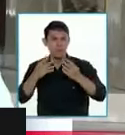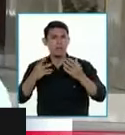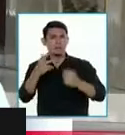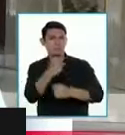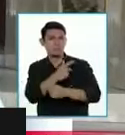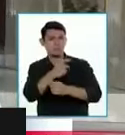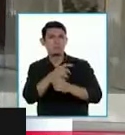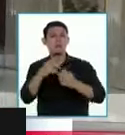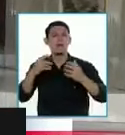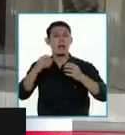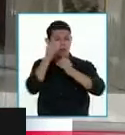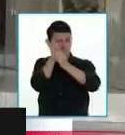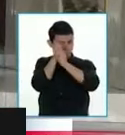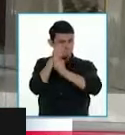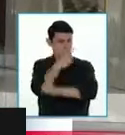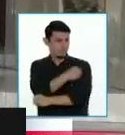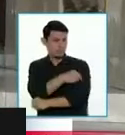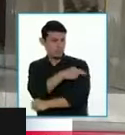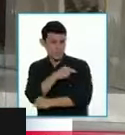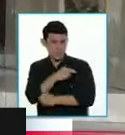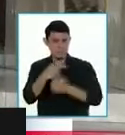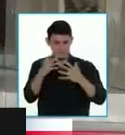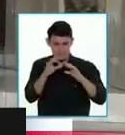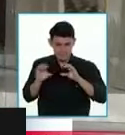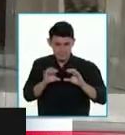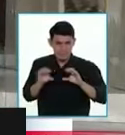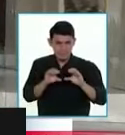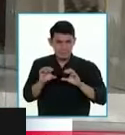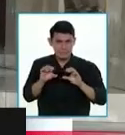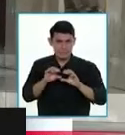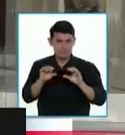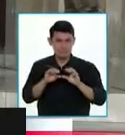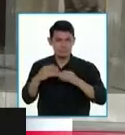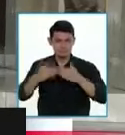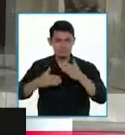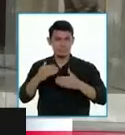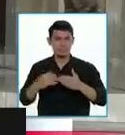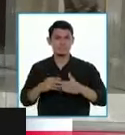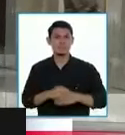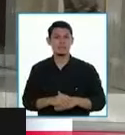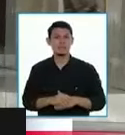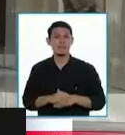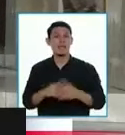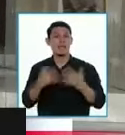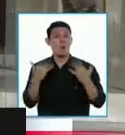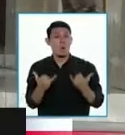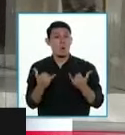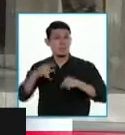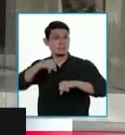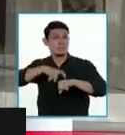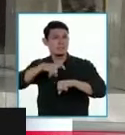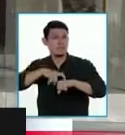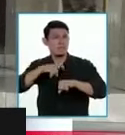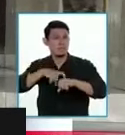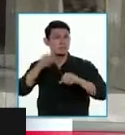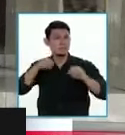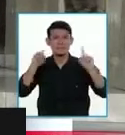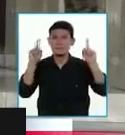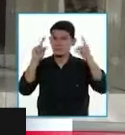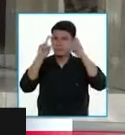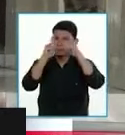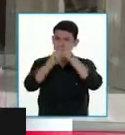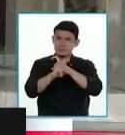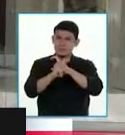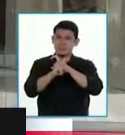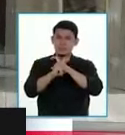de los laboratorios se ponga al día con las demandas que tienen. Estamos en una situación muy